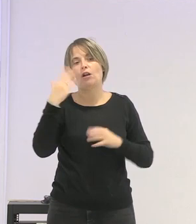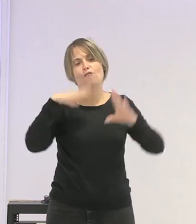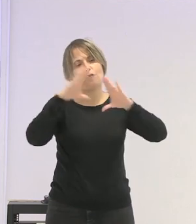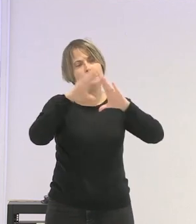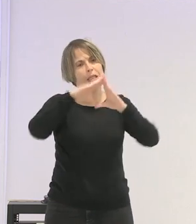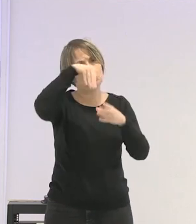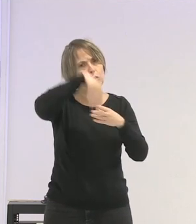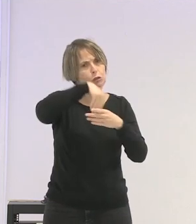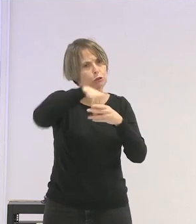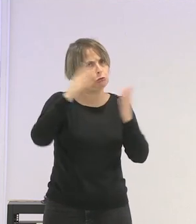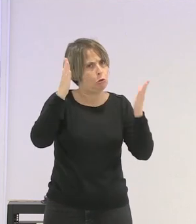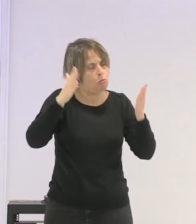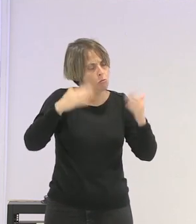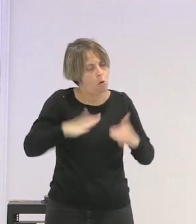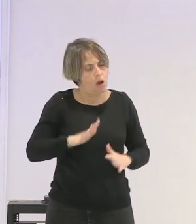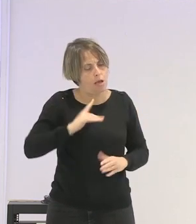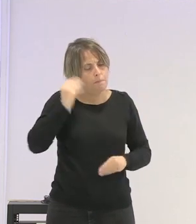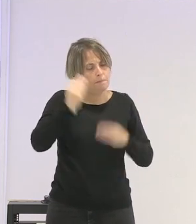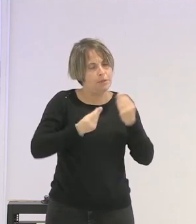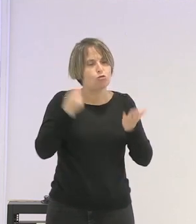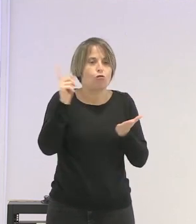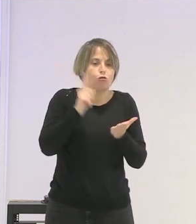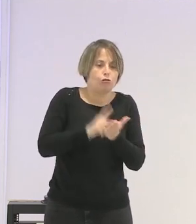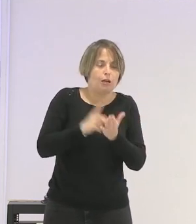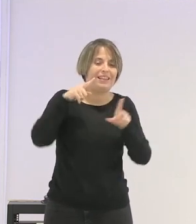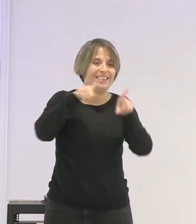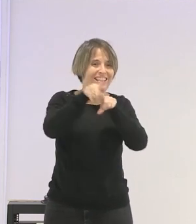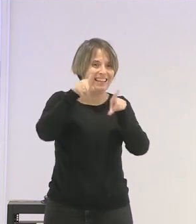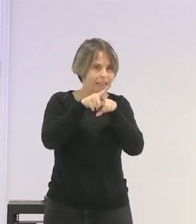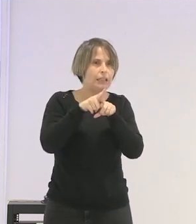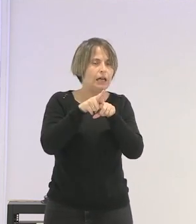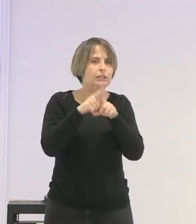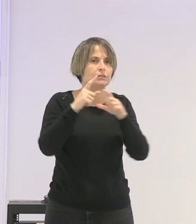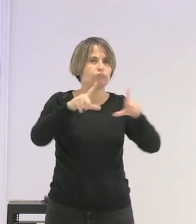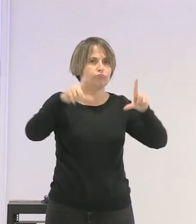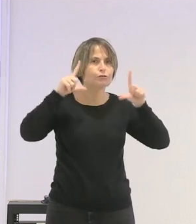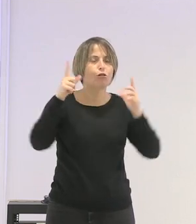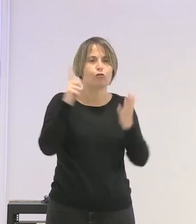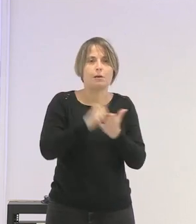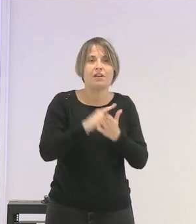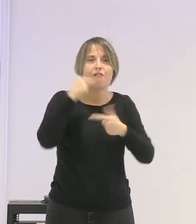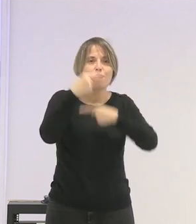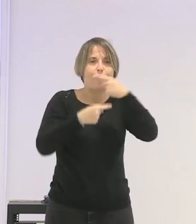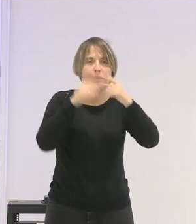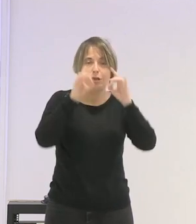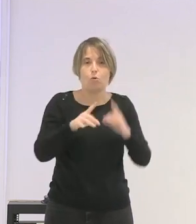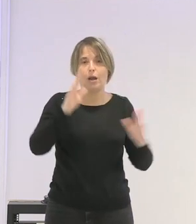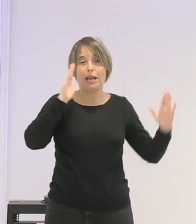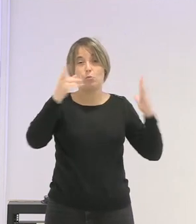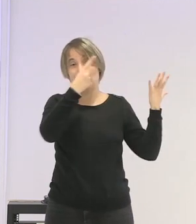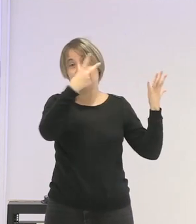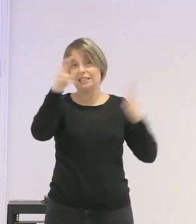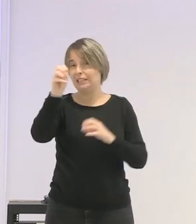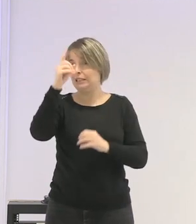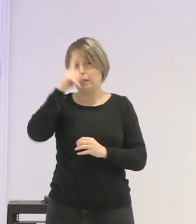feminismo. Yo, por ejemplo, pienso que se tendrían que recuperar, pero bueno, es verdad que las familias ya no son exactamente lo que eran en esa época,